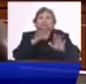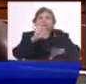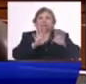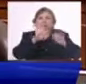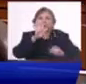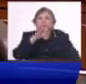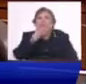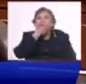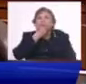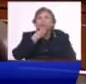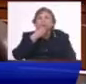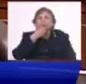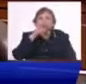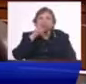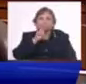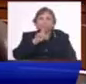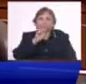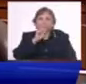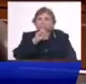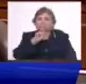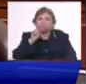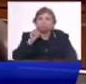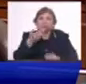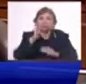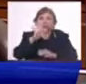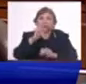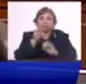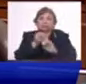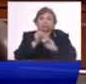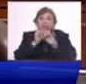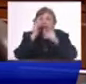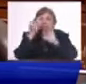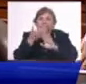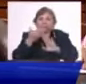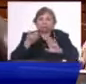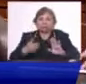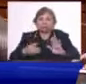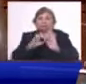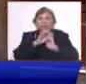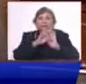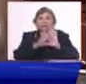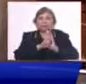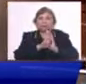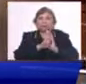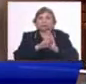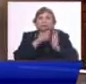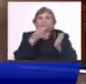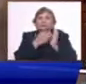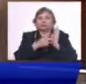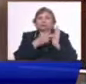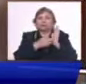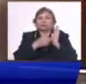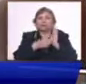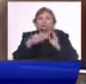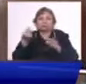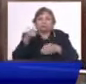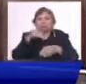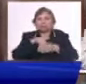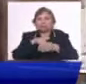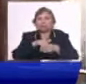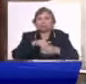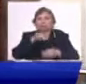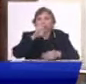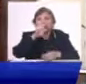15 de diciembre del 2022, 5 días antes que la Comisión de Constitución, planteamos elecciones inmediatas